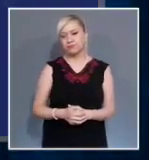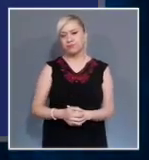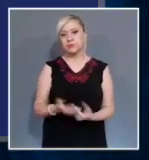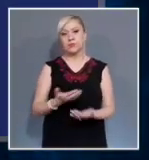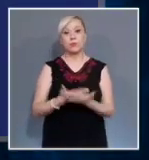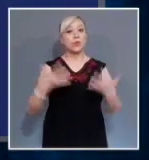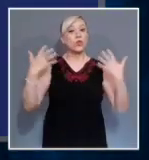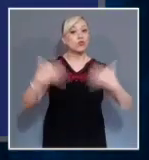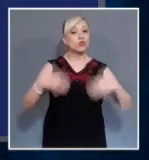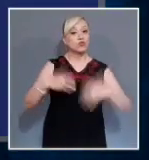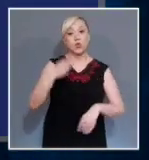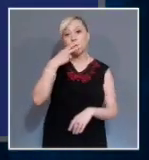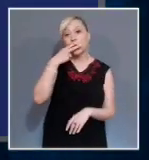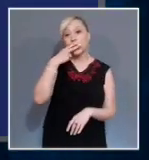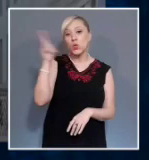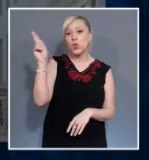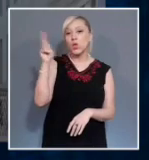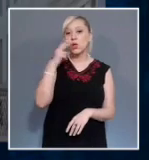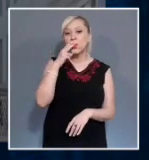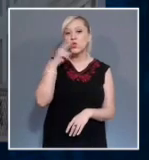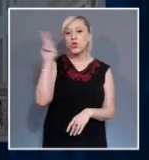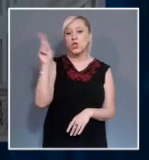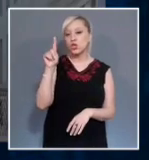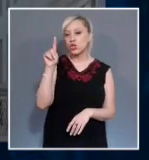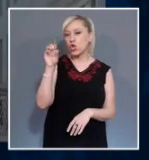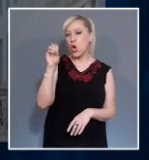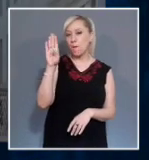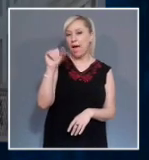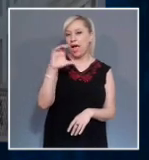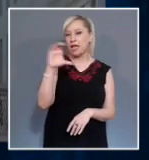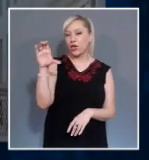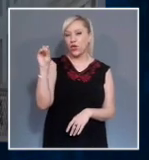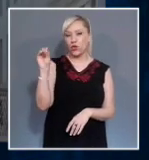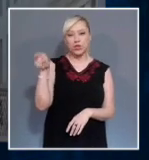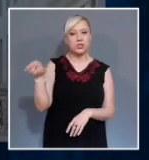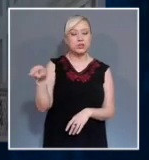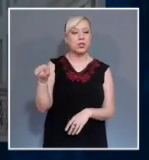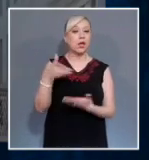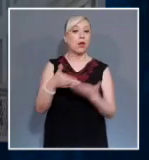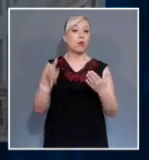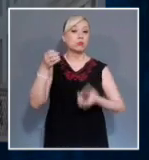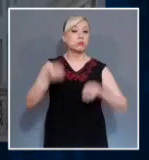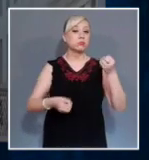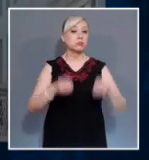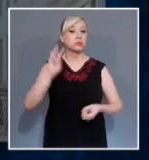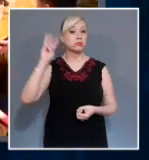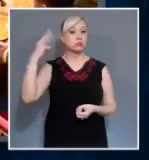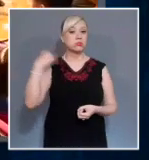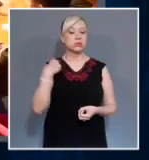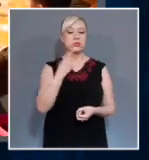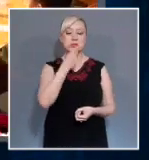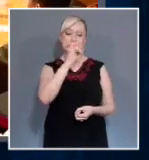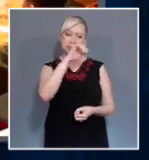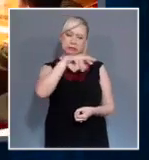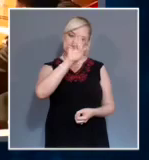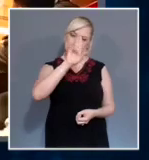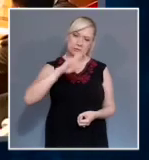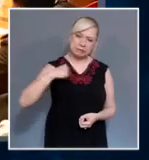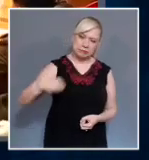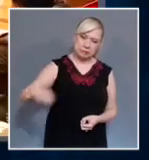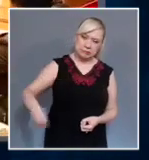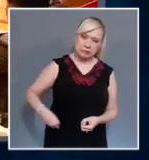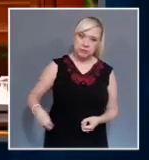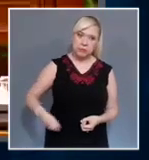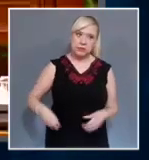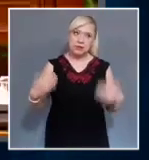British y American tabaco Se declaró culpable en un tribunal de Washington de cometer fraude bancario y violar sanciones de Estados Unidos al